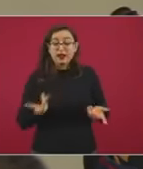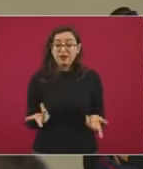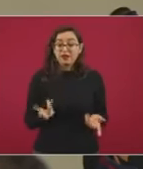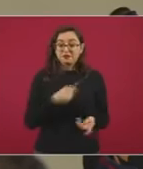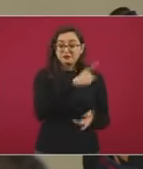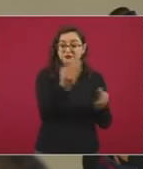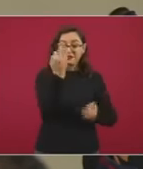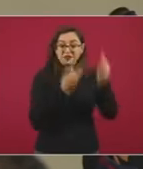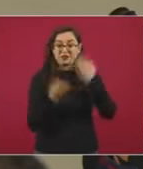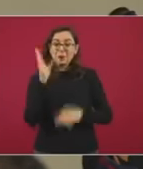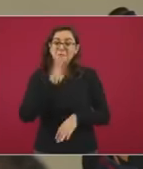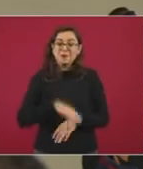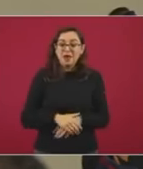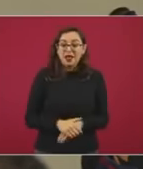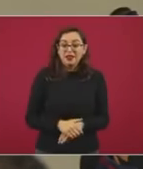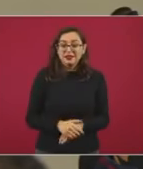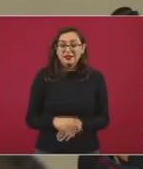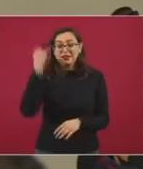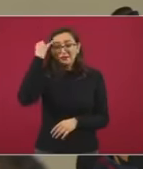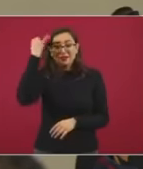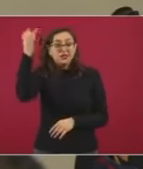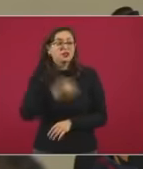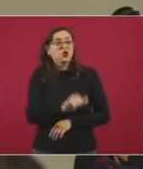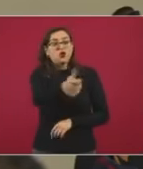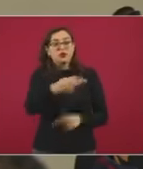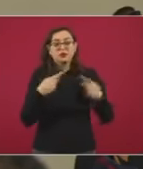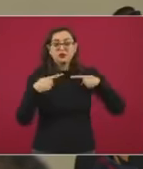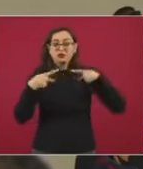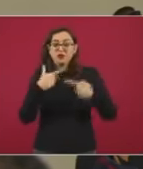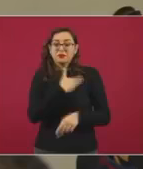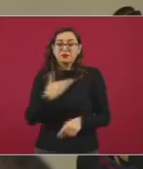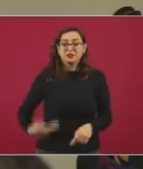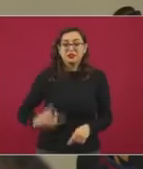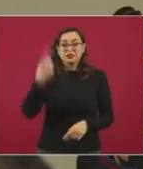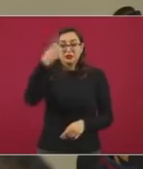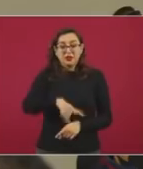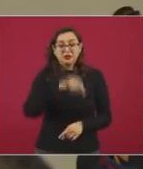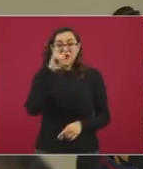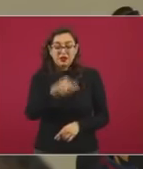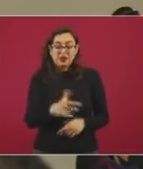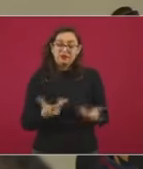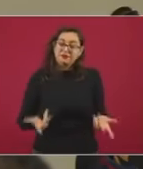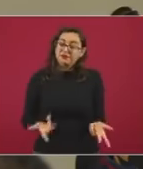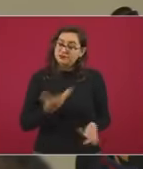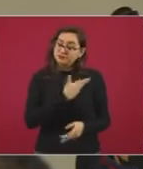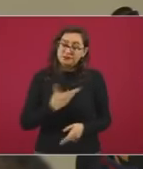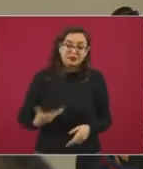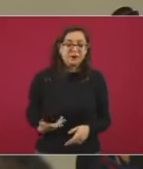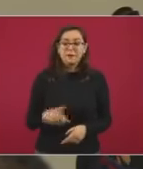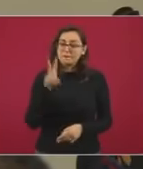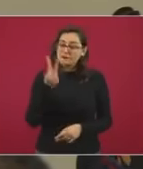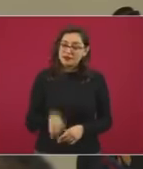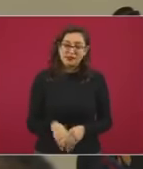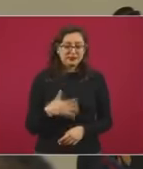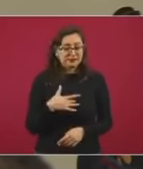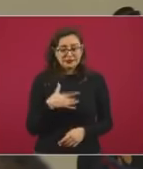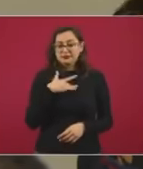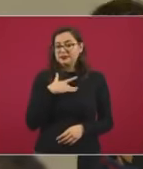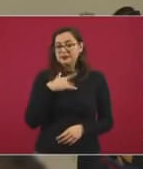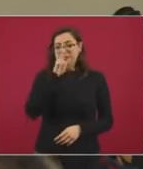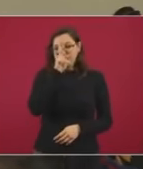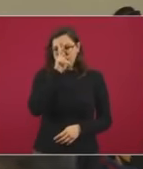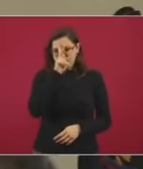se atiende al mexicano de salario mínimo y eso si es que lo atiende. Presidente, fue la peor experiencia que